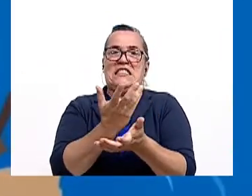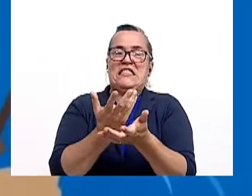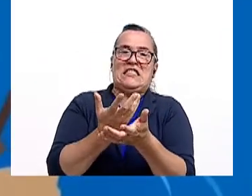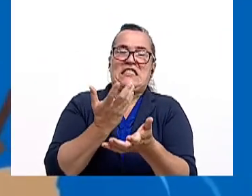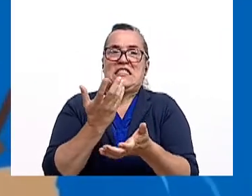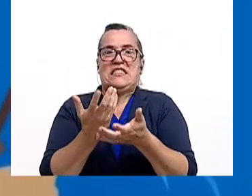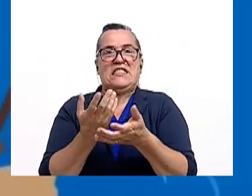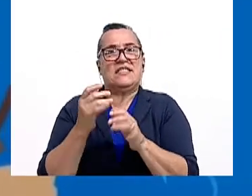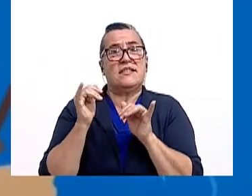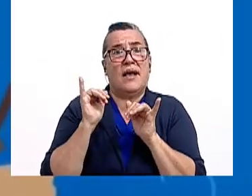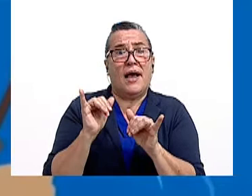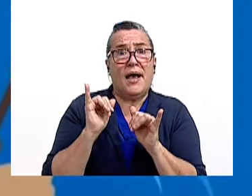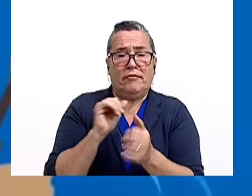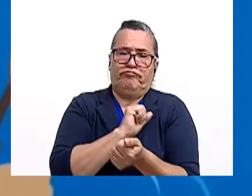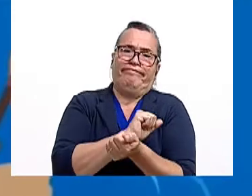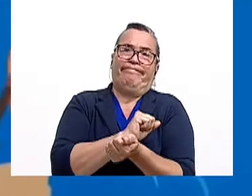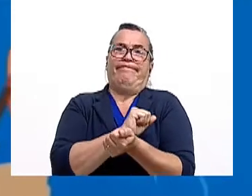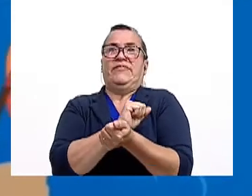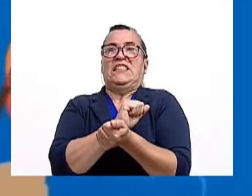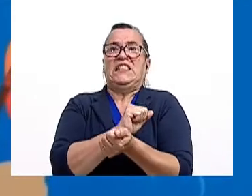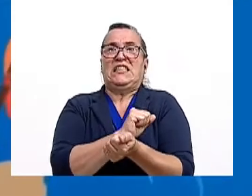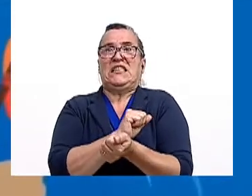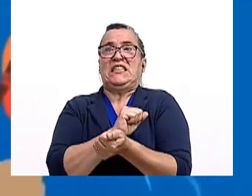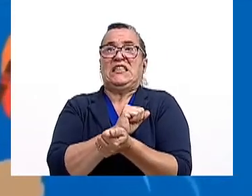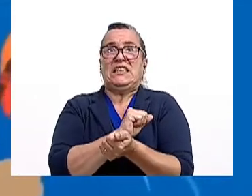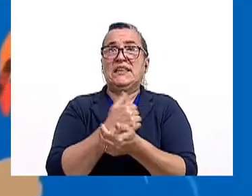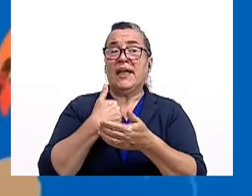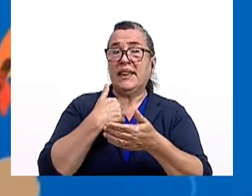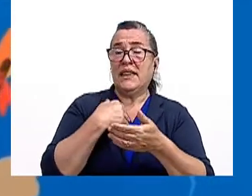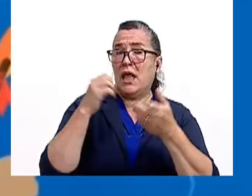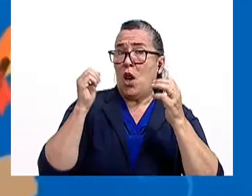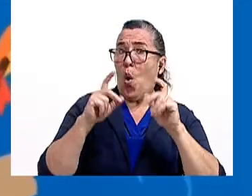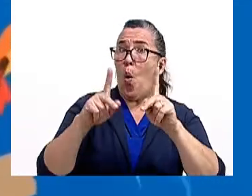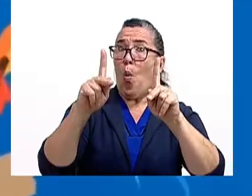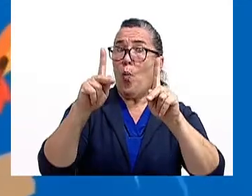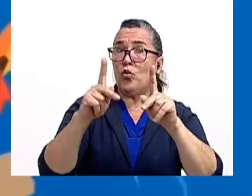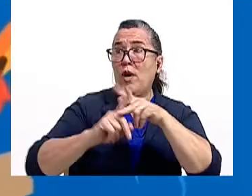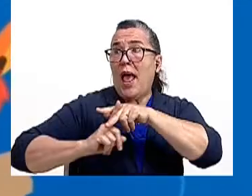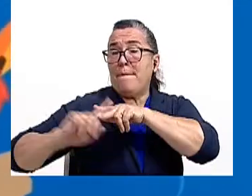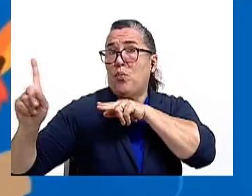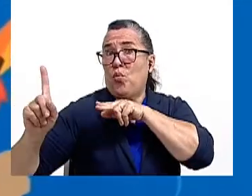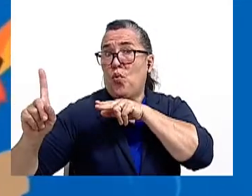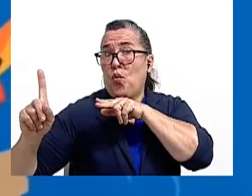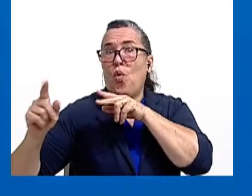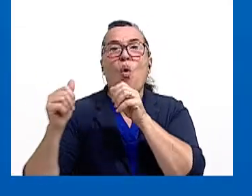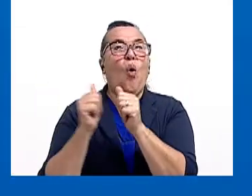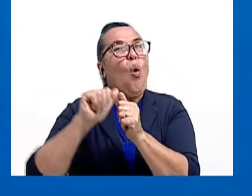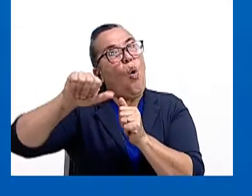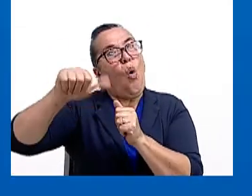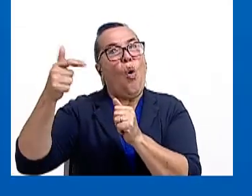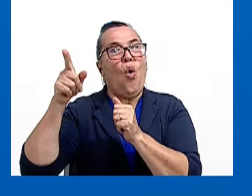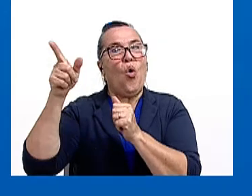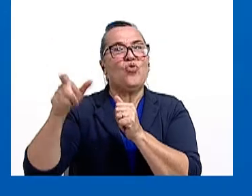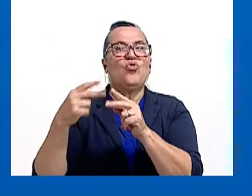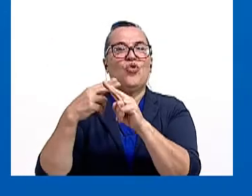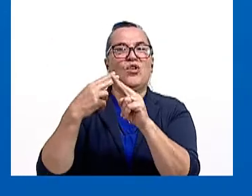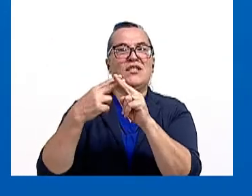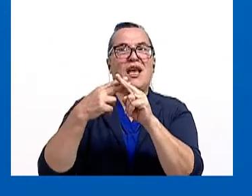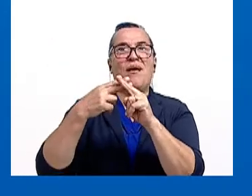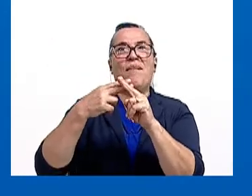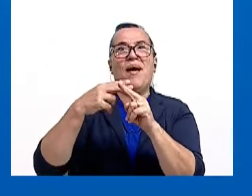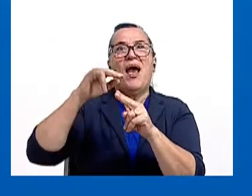Resulta que está de esclavo y tiene la oportunidad de escaparse con otro que se llama